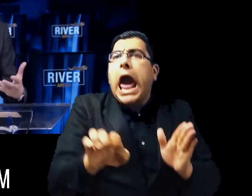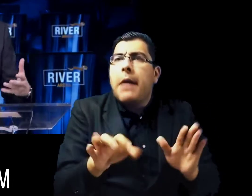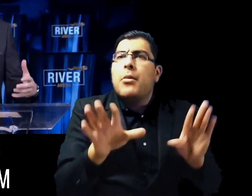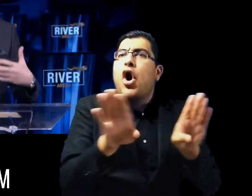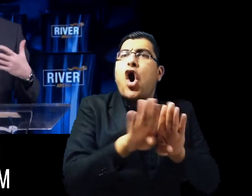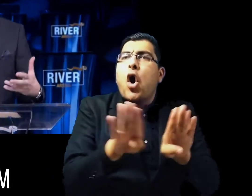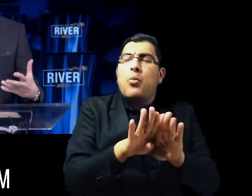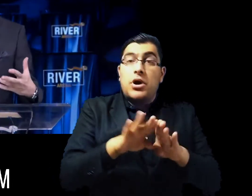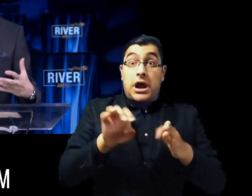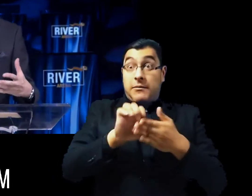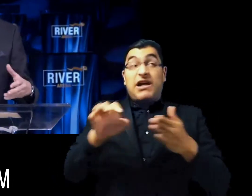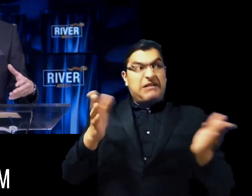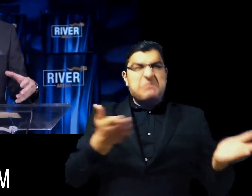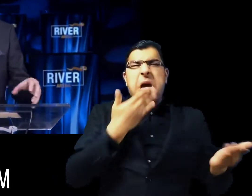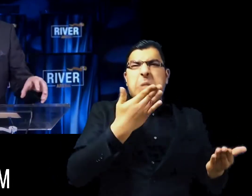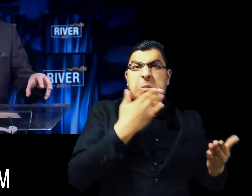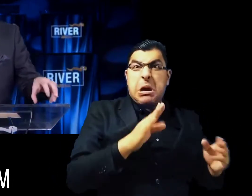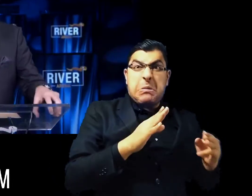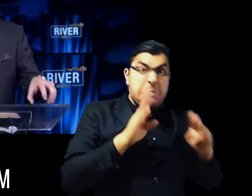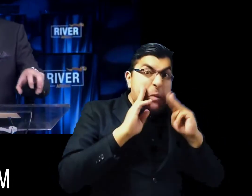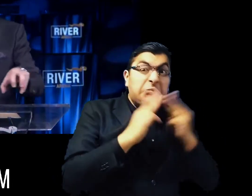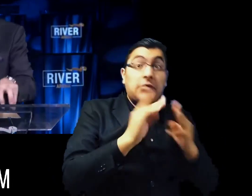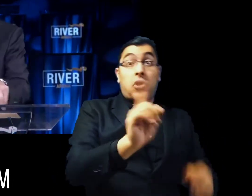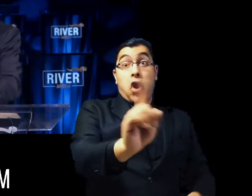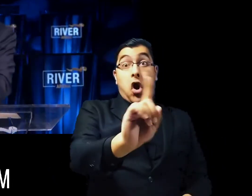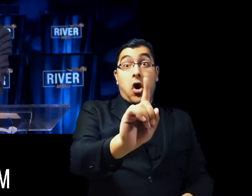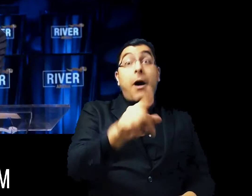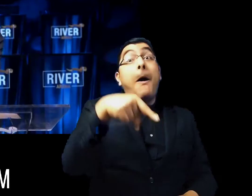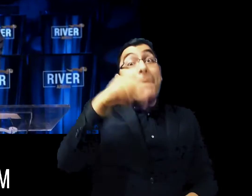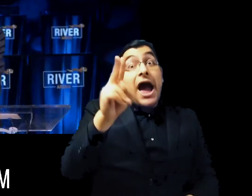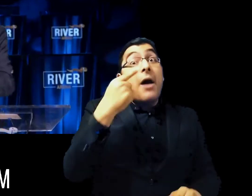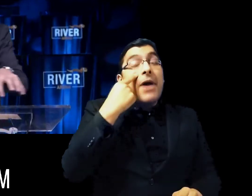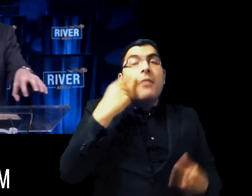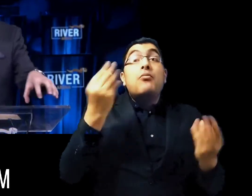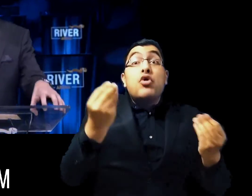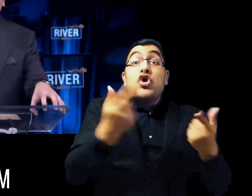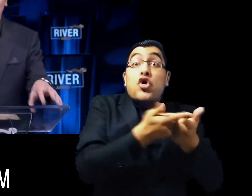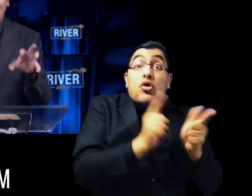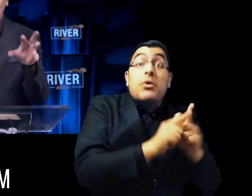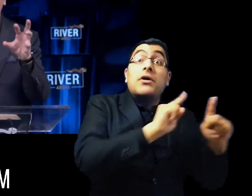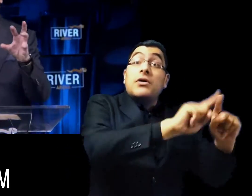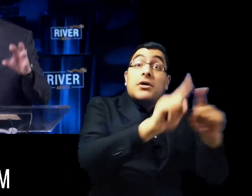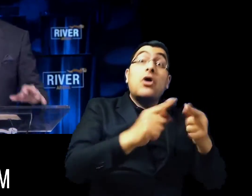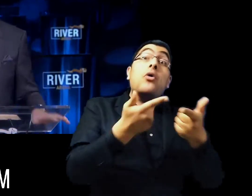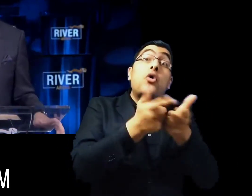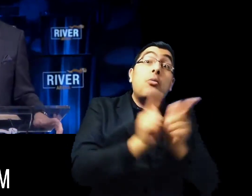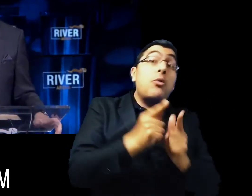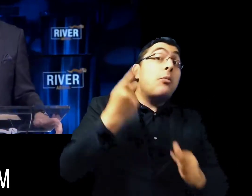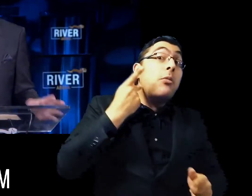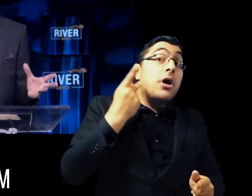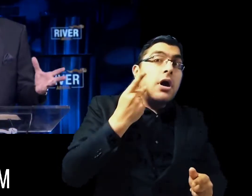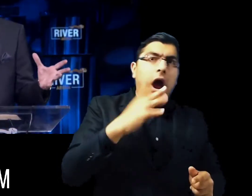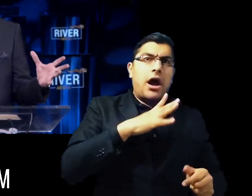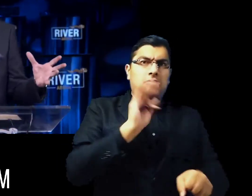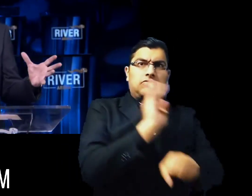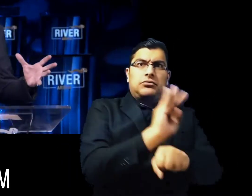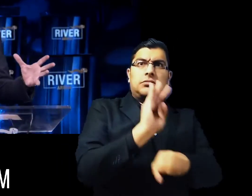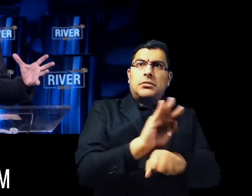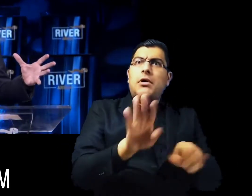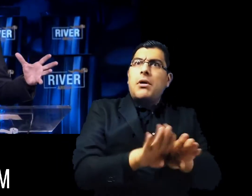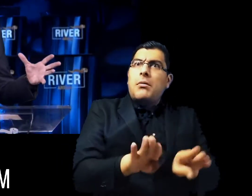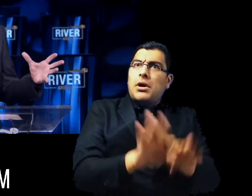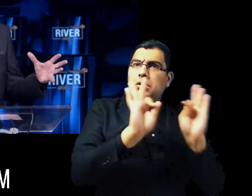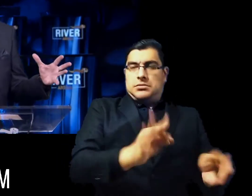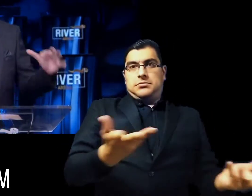de la delincuencia. Lo que digo es que yo veo como muchas veces organizaciones hasta políticas tienen sus códigos. Sería